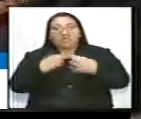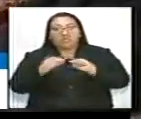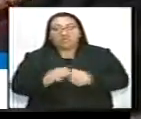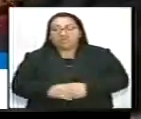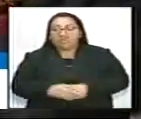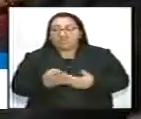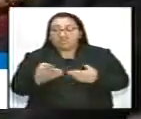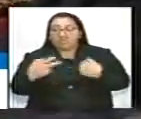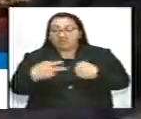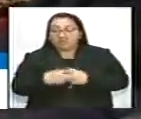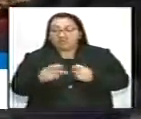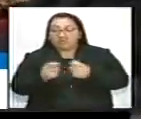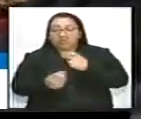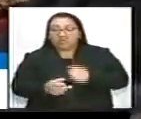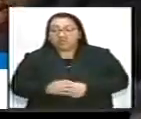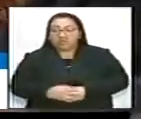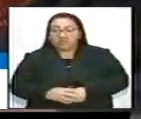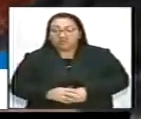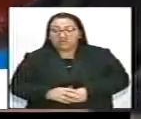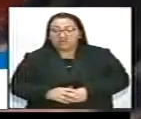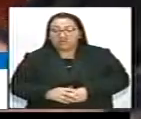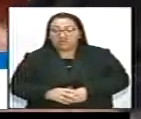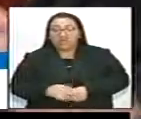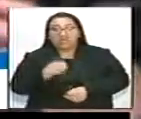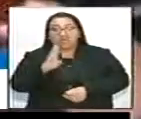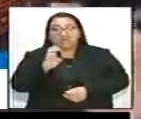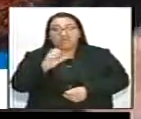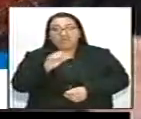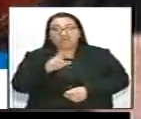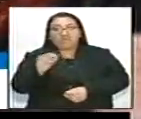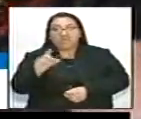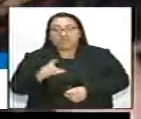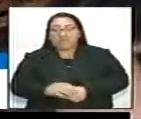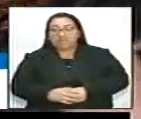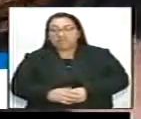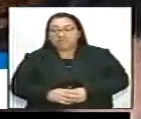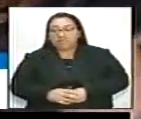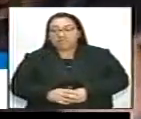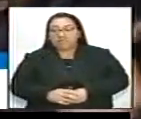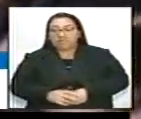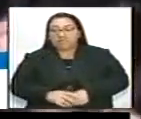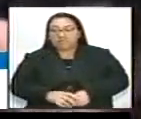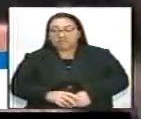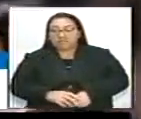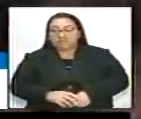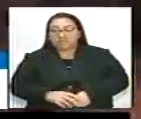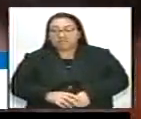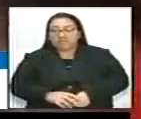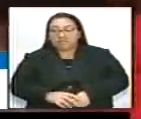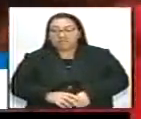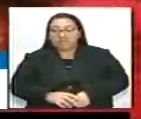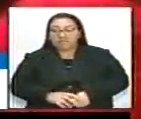Me pide una interrupción el congresista Becerril, si así lo tiene a bien, presidente. Gracias, congresista.